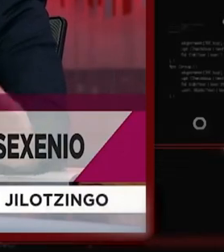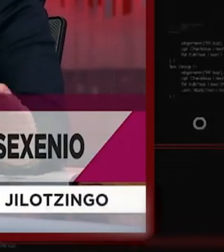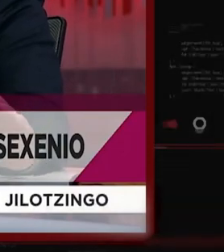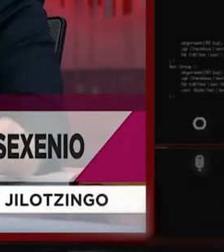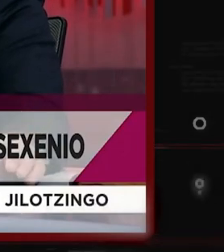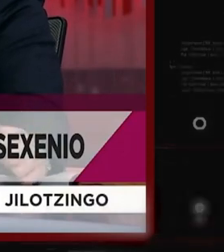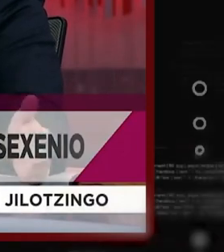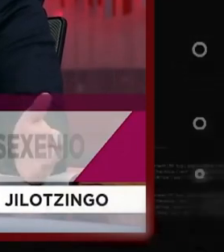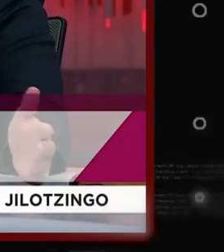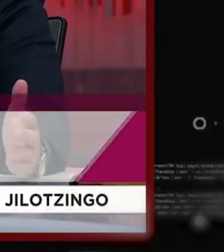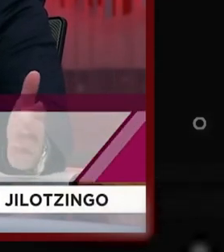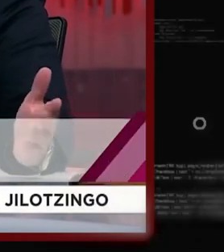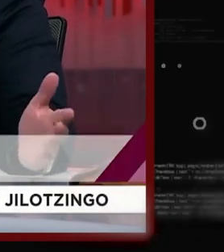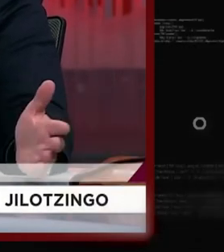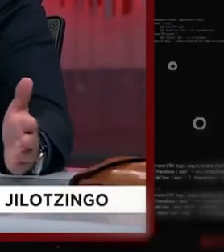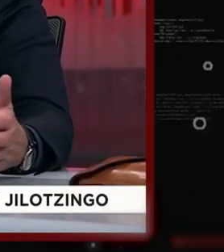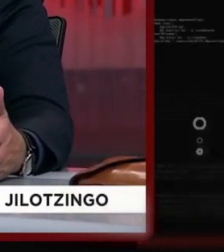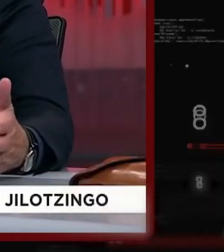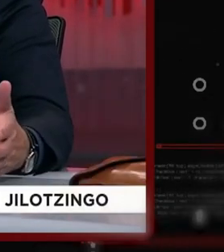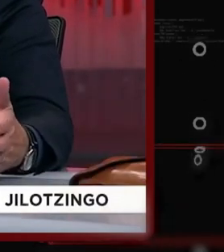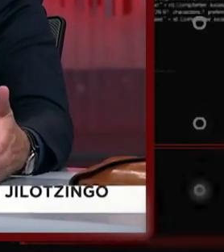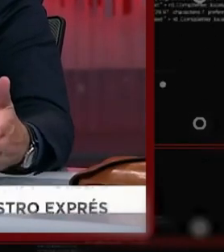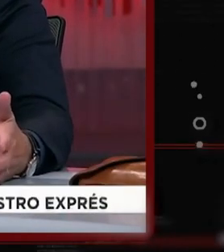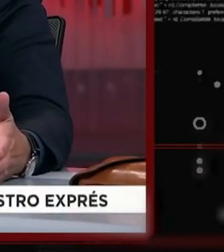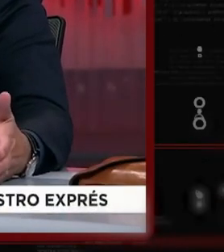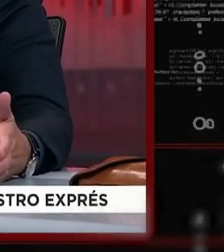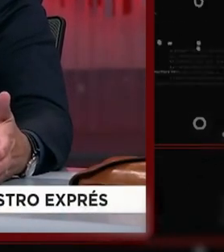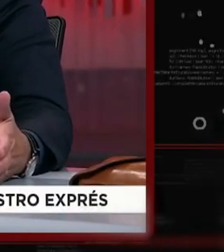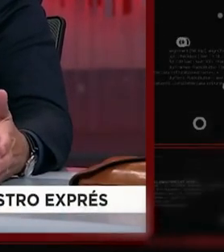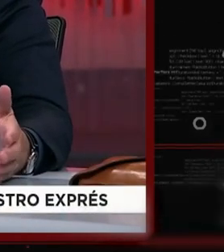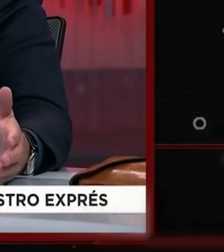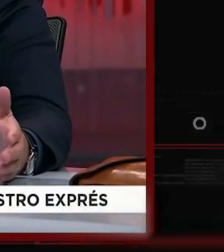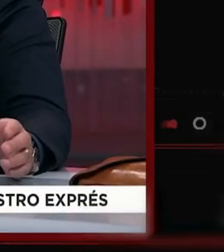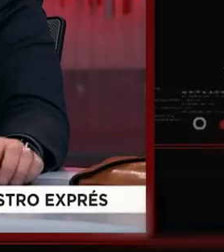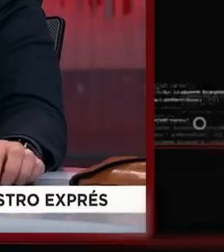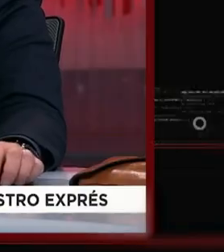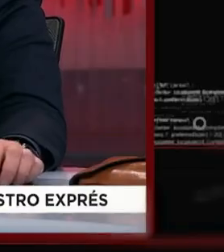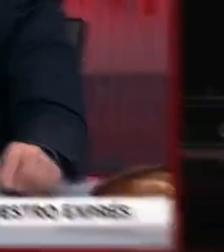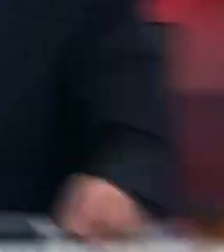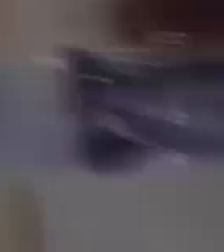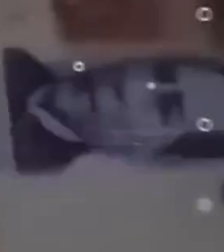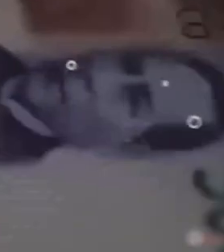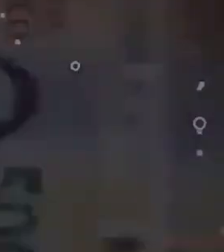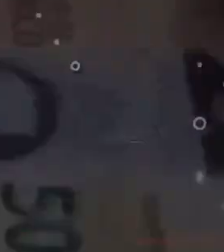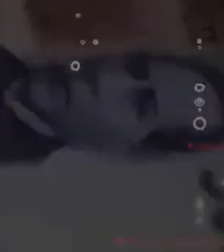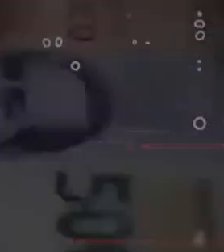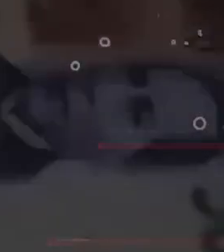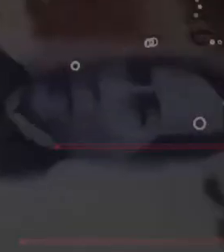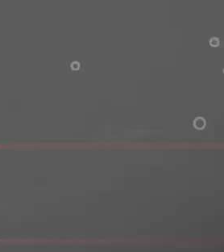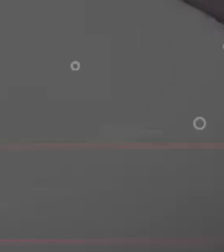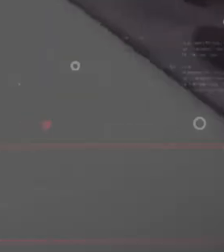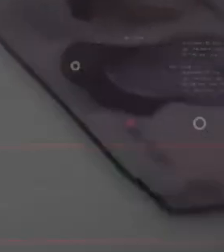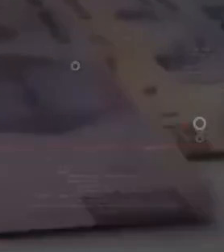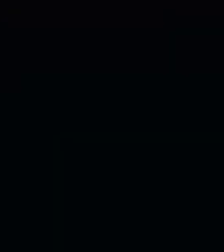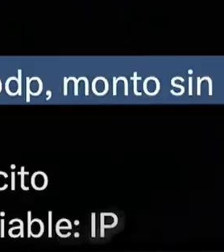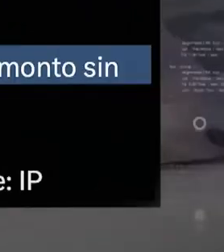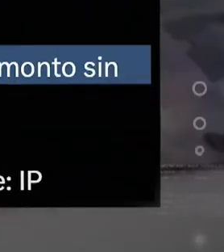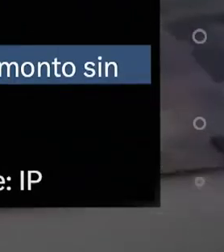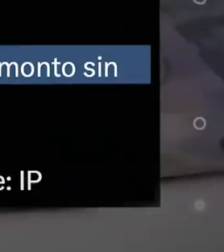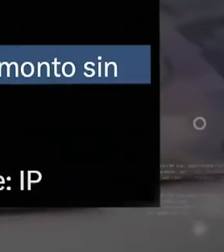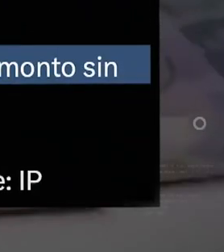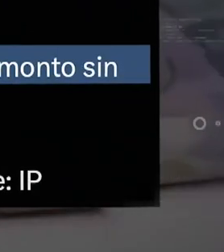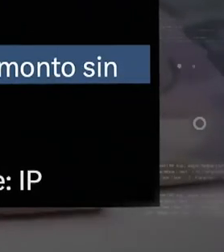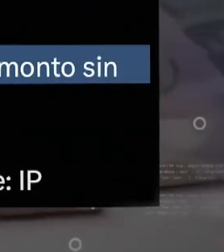de manera muy significativa la deuda. No, ¿es incluso superior a ese sexenio? Superior, exactamente. Medios de comunicación, comentaristas